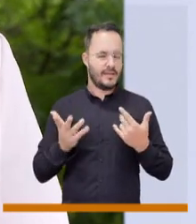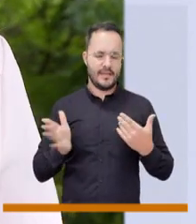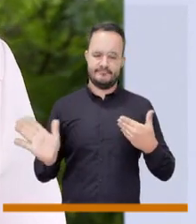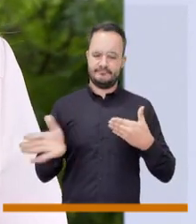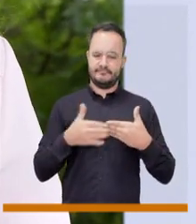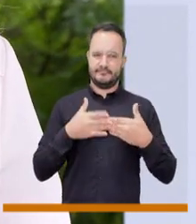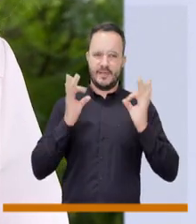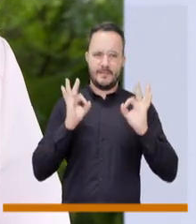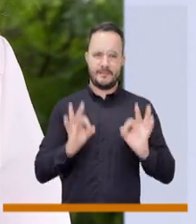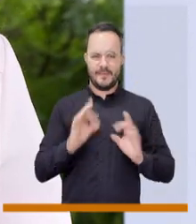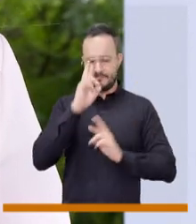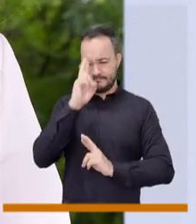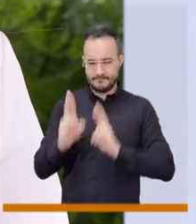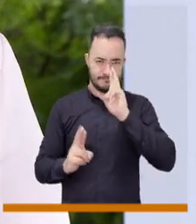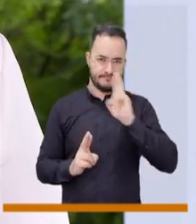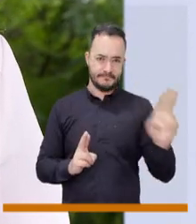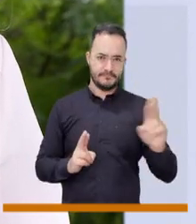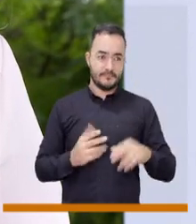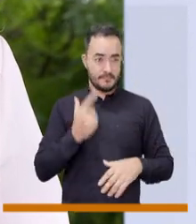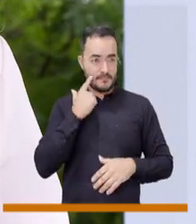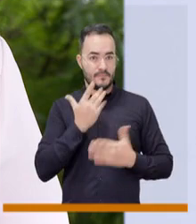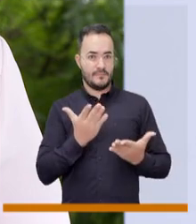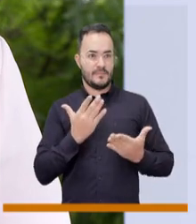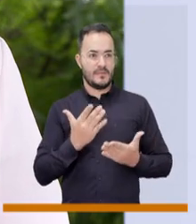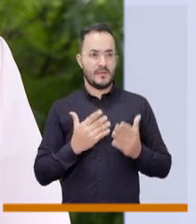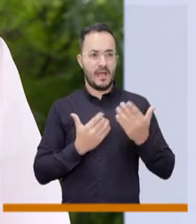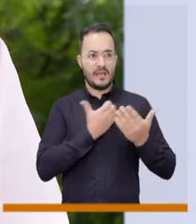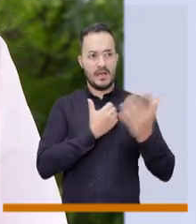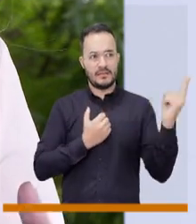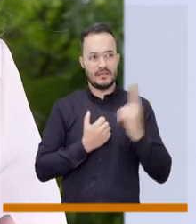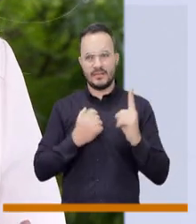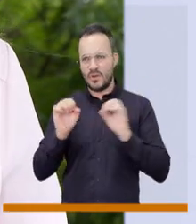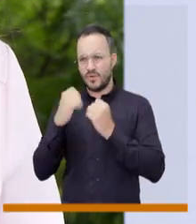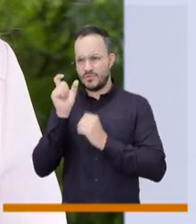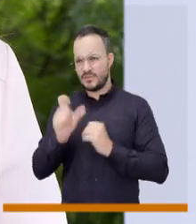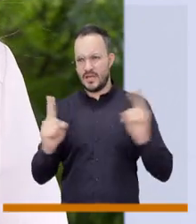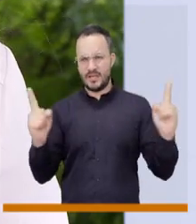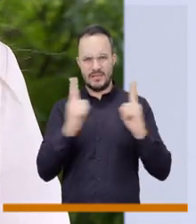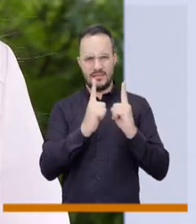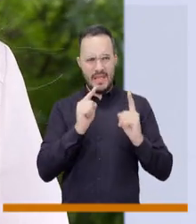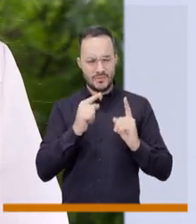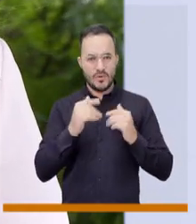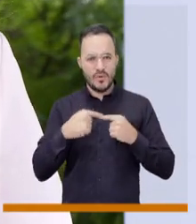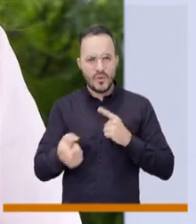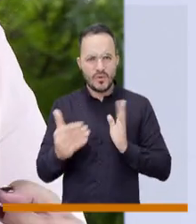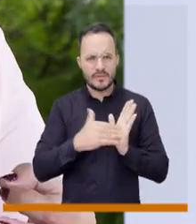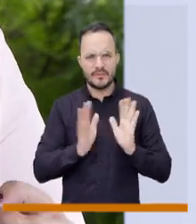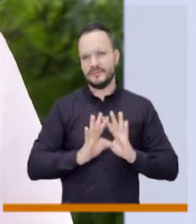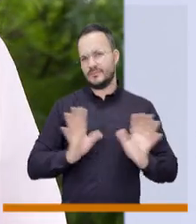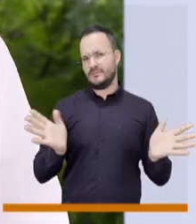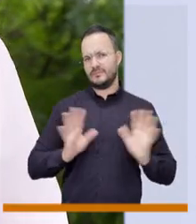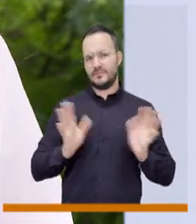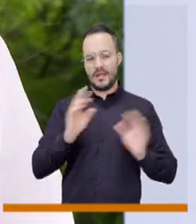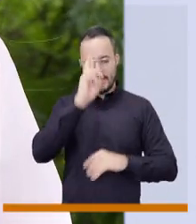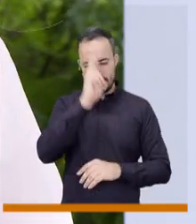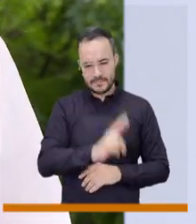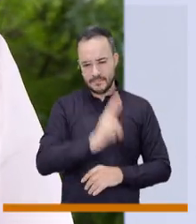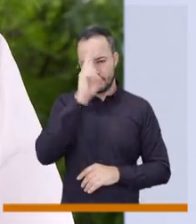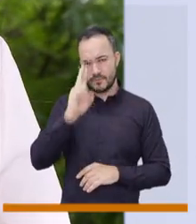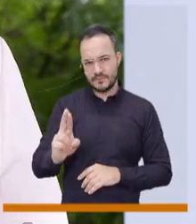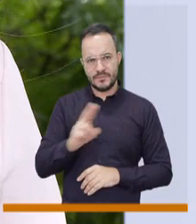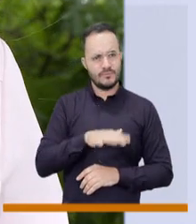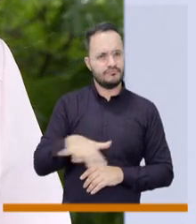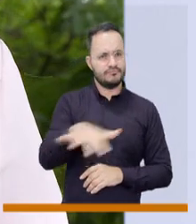es altura en el debate, pero un respeto para que no vuelva a pasar lo que pasó entre el alcalde y un concejal de Medellín en estos días, un respeto